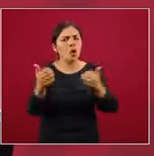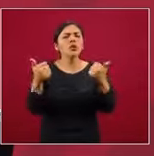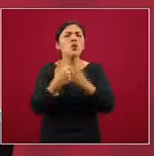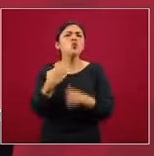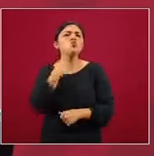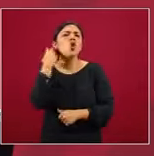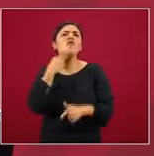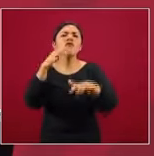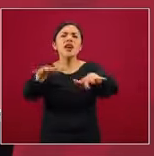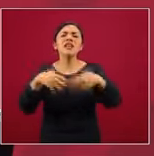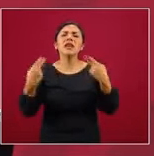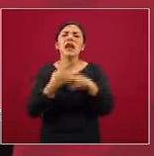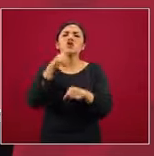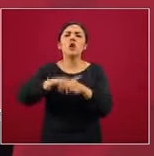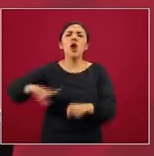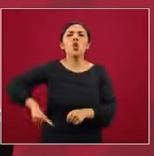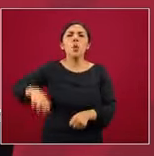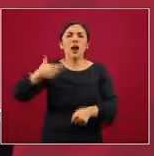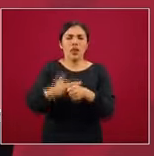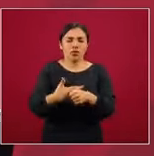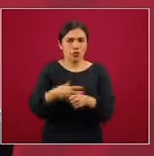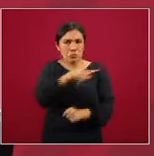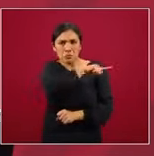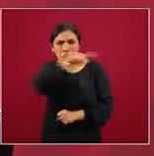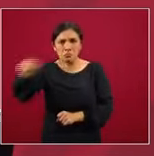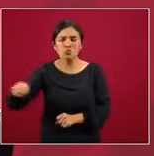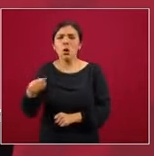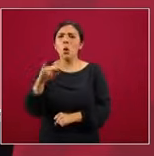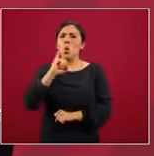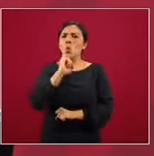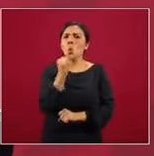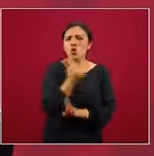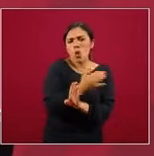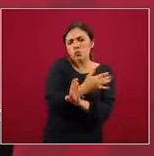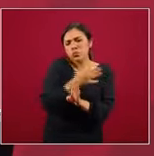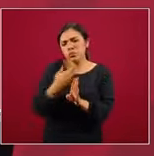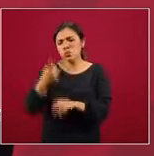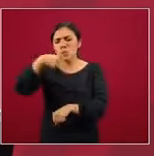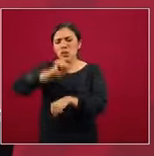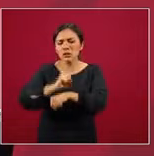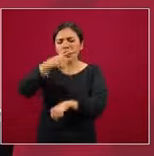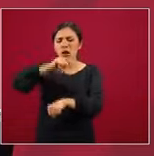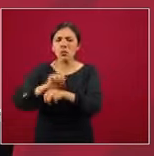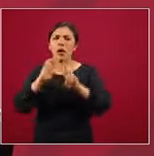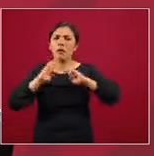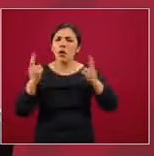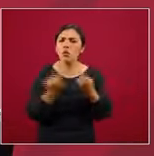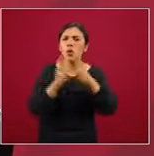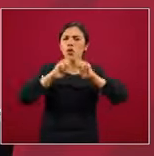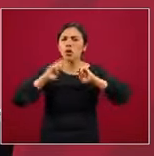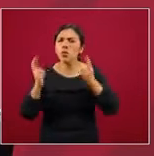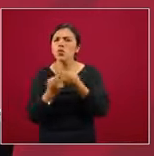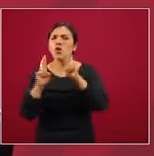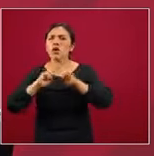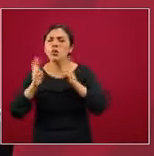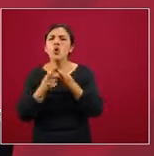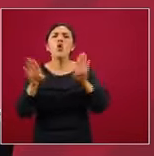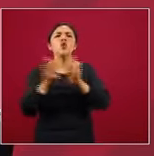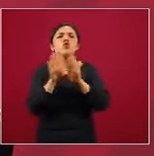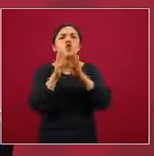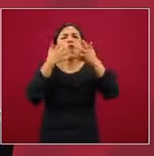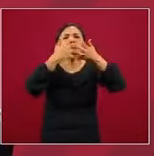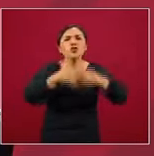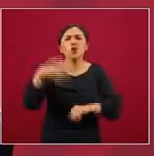Conferencia Nacional de Gobernadores. Tuvimos durante todo junio conversaciones semanales respecto a la metodología